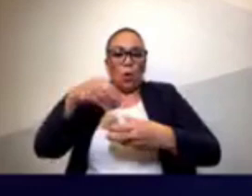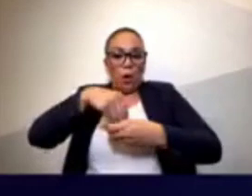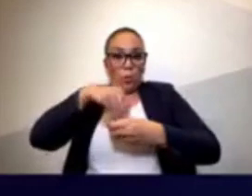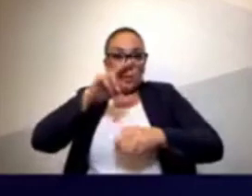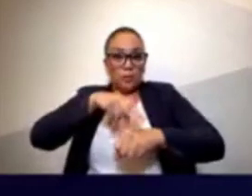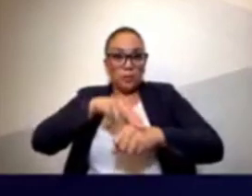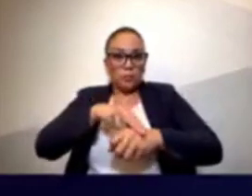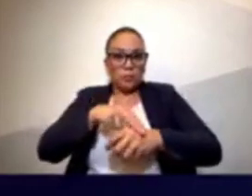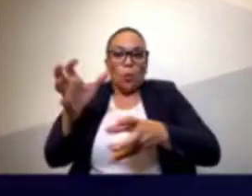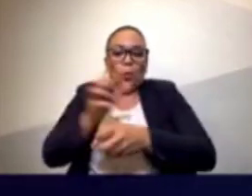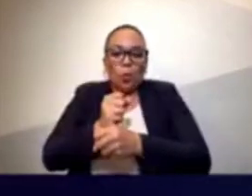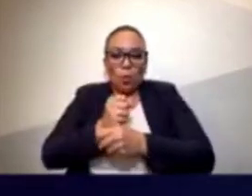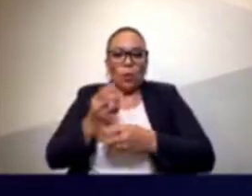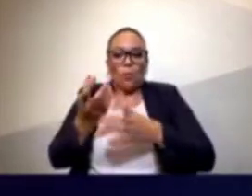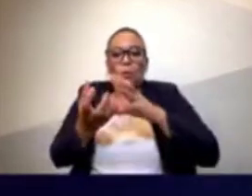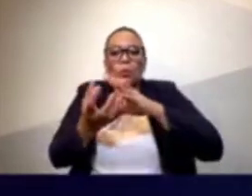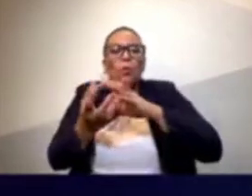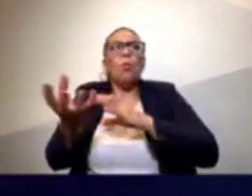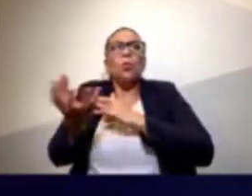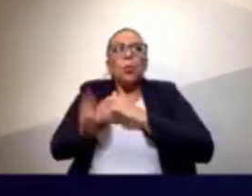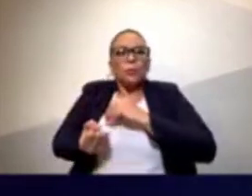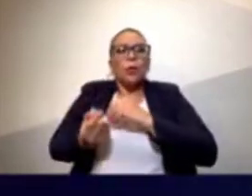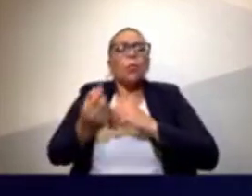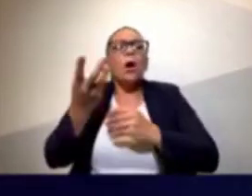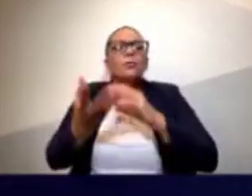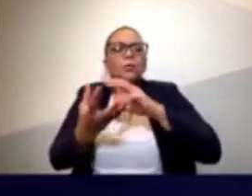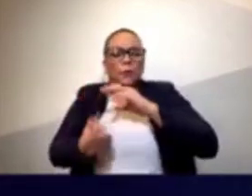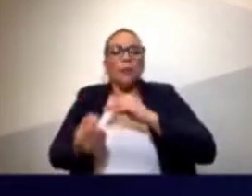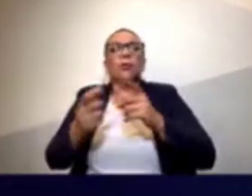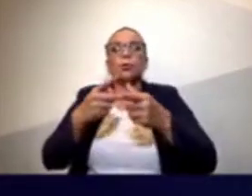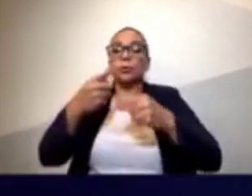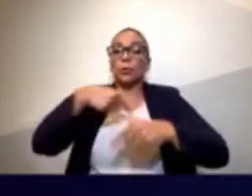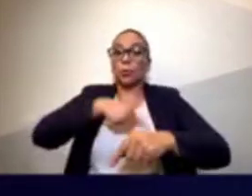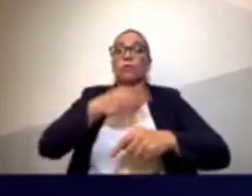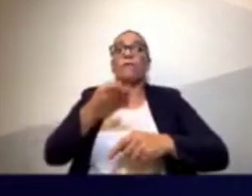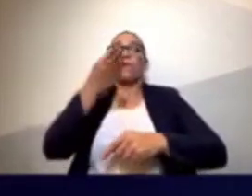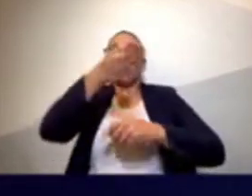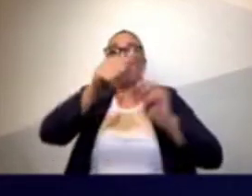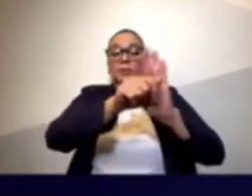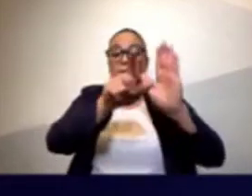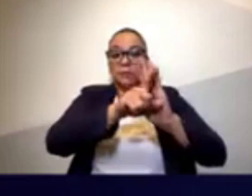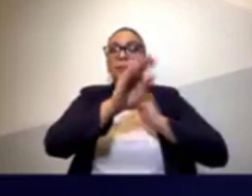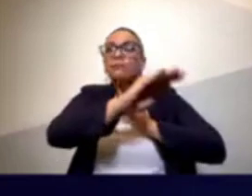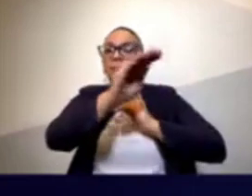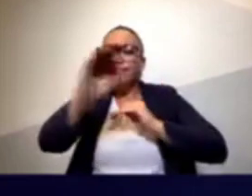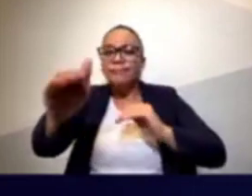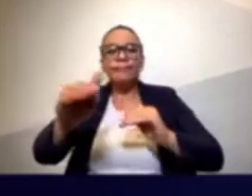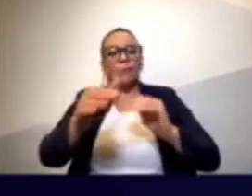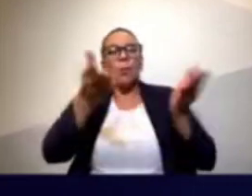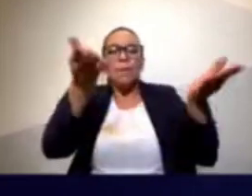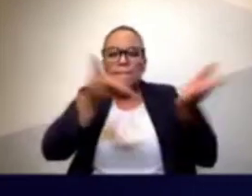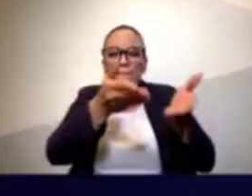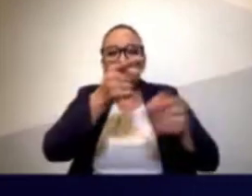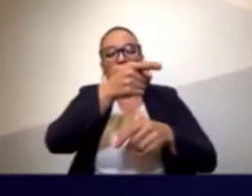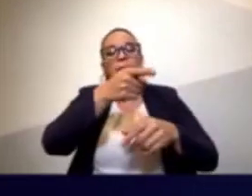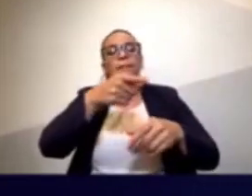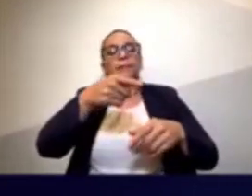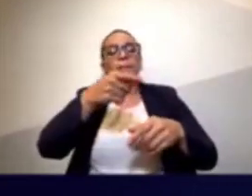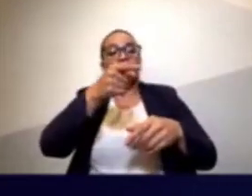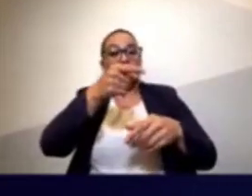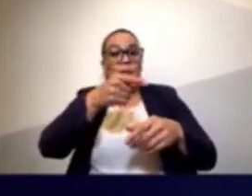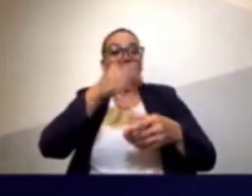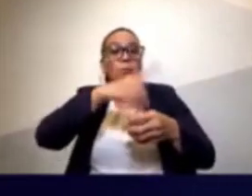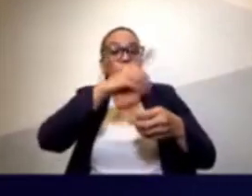Y por eso fuimos a la Asamblea, convencimos a los diputados de que era importante autorizar